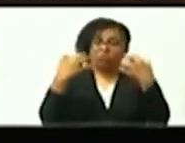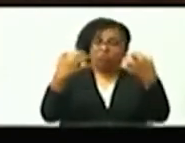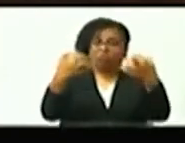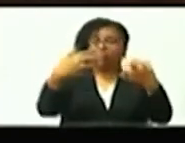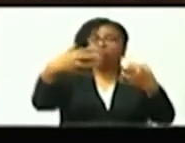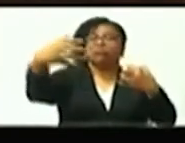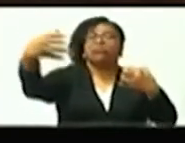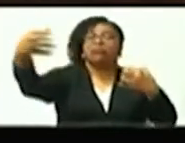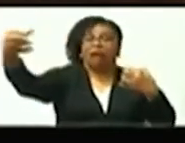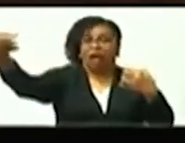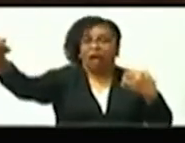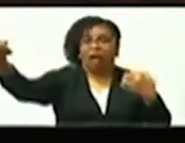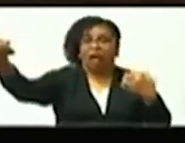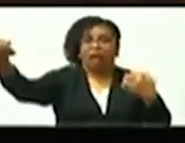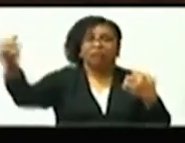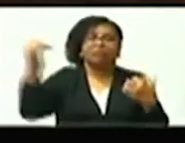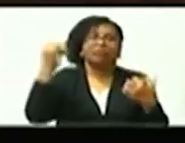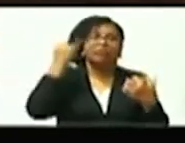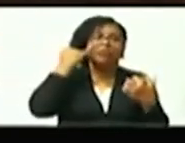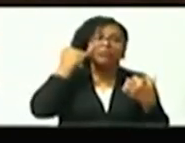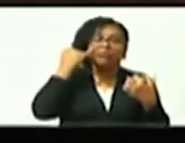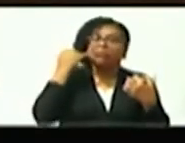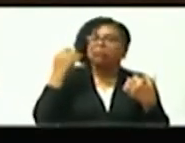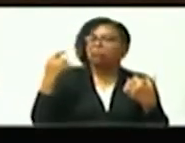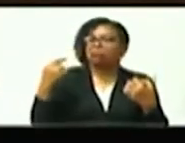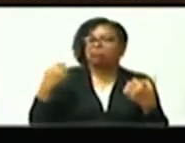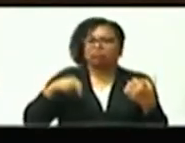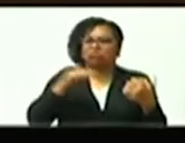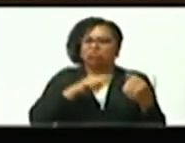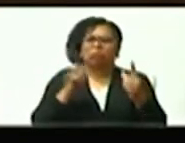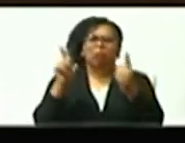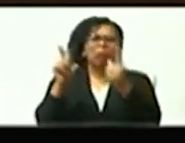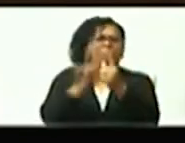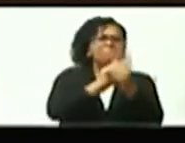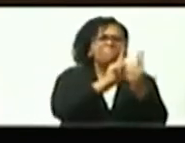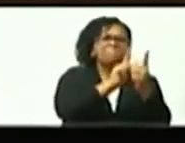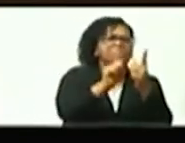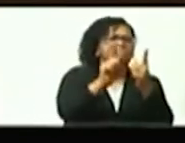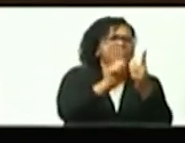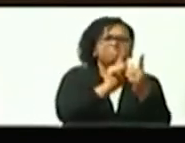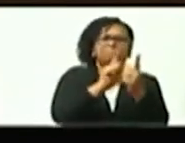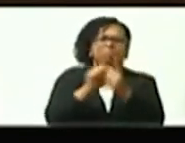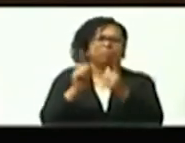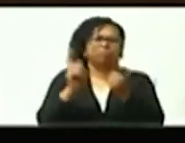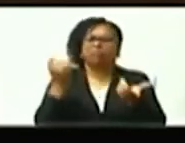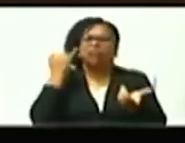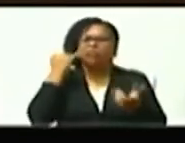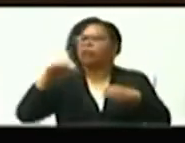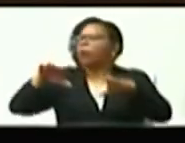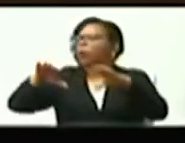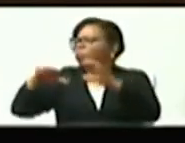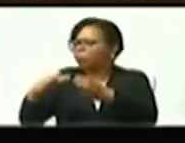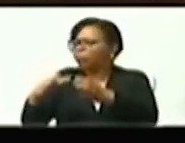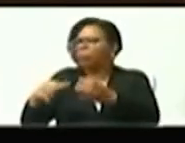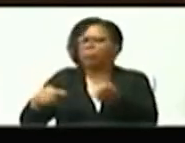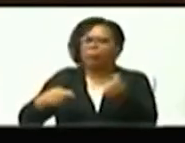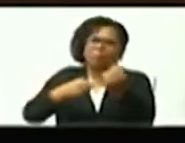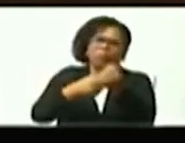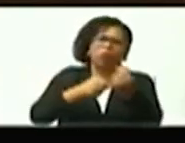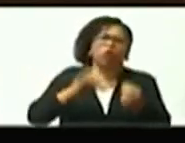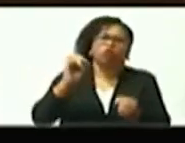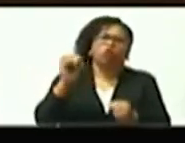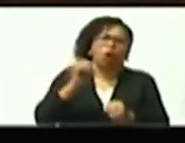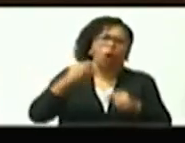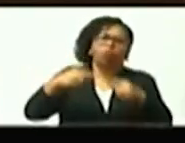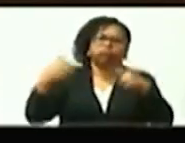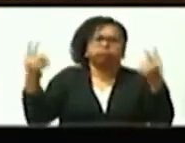política, donde uno se encuentre, si está en la oposición se opone, si está en el gobierno lo favorece, fuera de